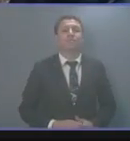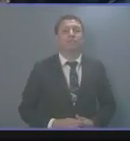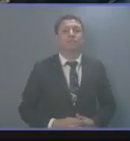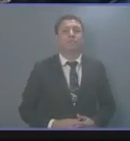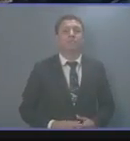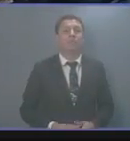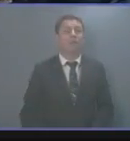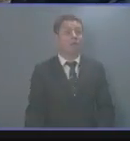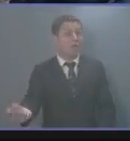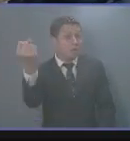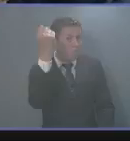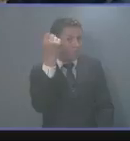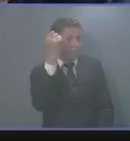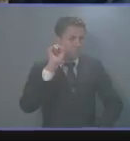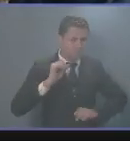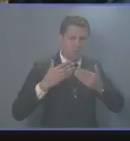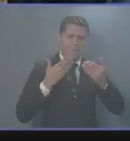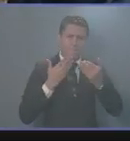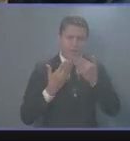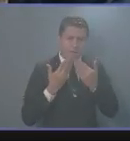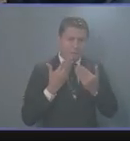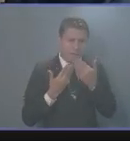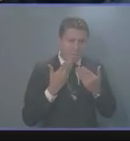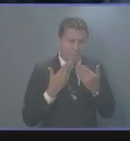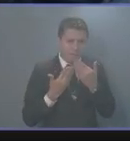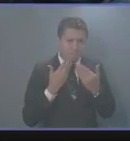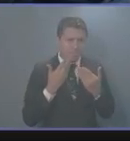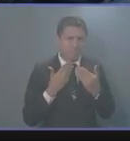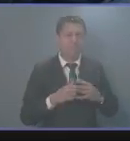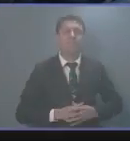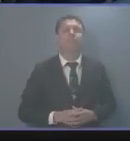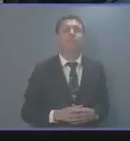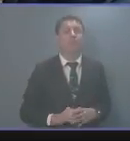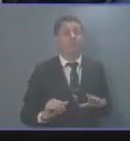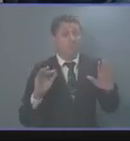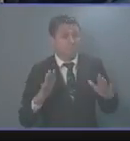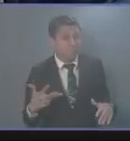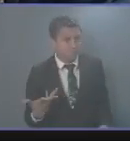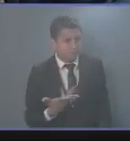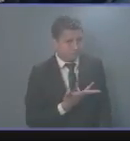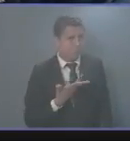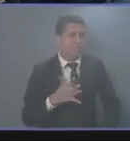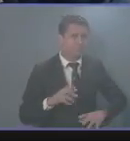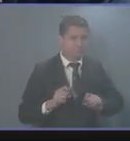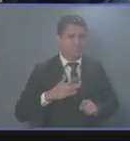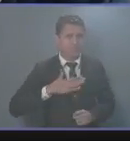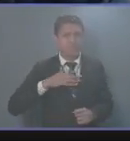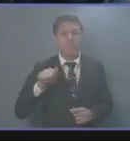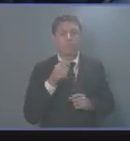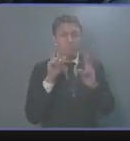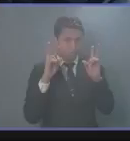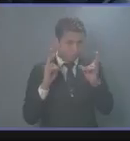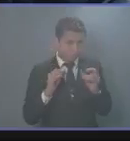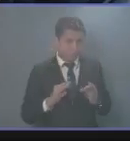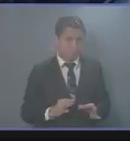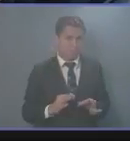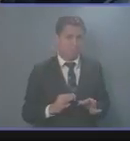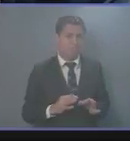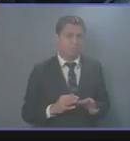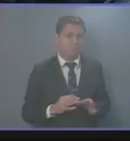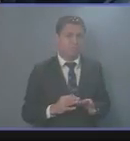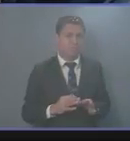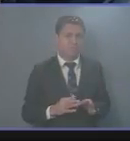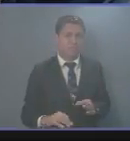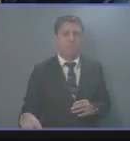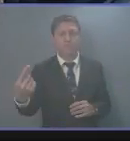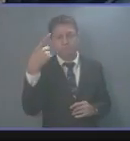Es importante mencionar de que si nosotros tuviéramos otro tipo de condiciones